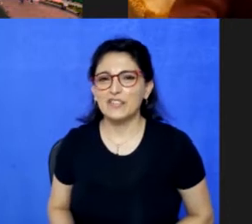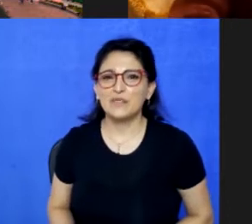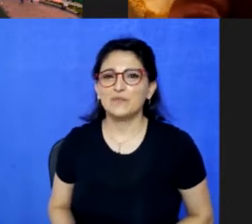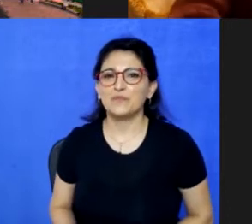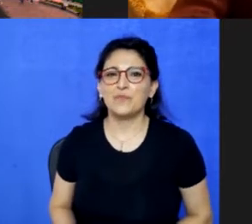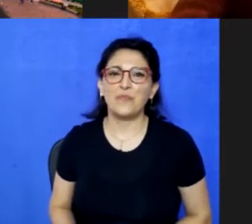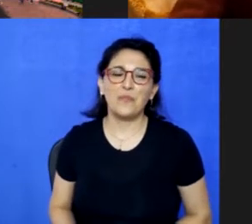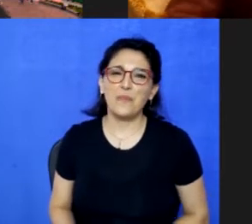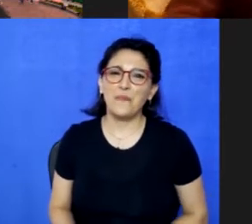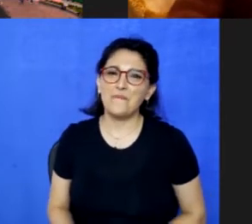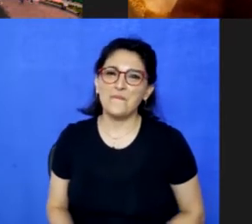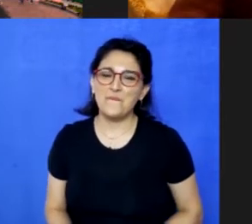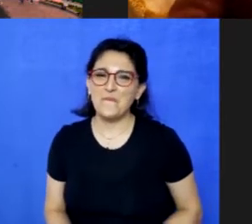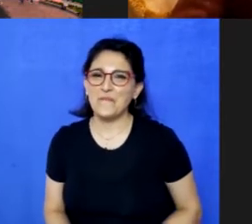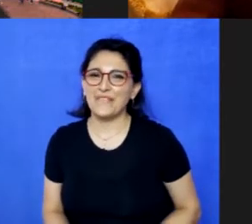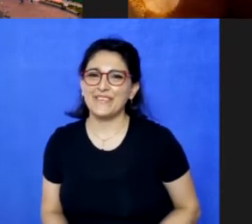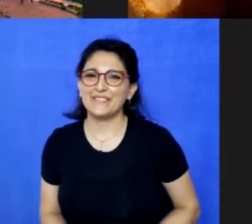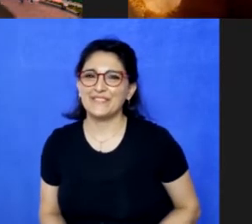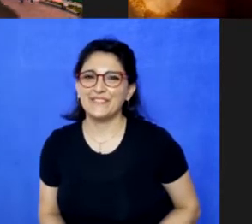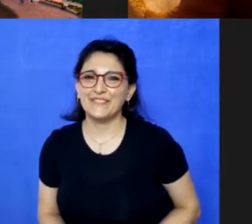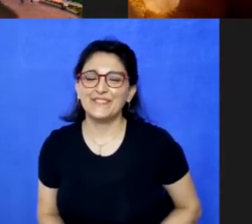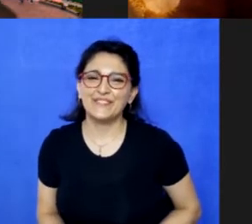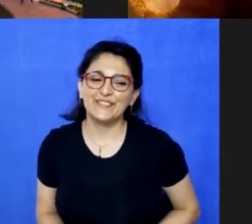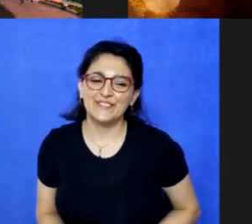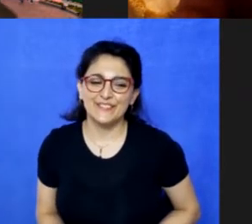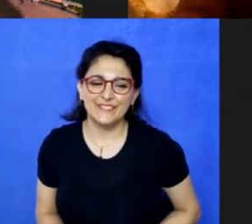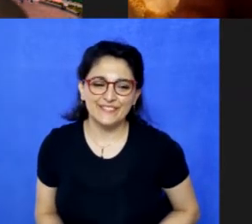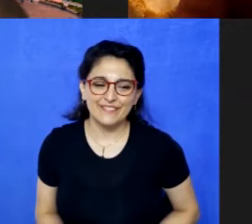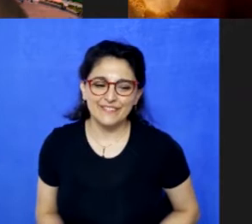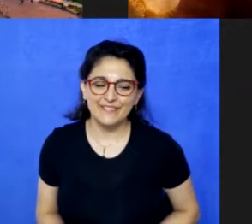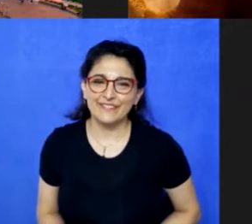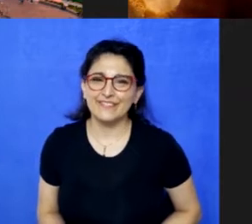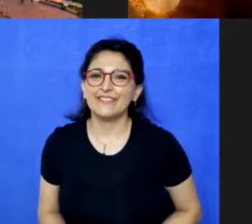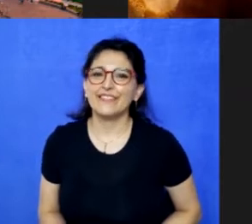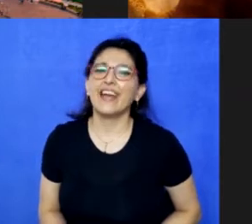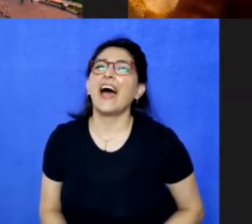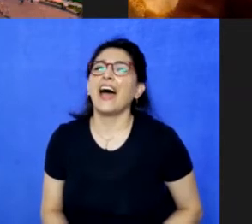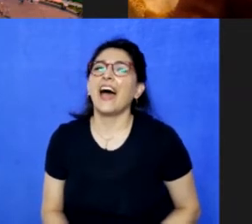siempre abro la puerta o me la dejaban abierta, entonces miraba. Había un montón de sartén,